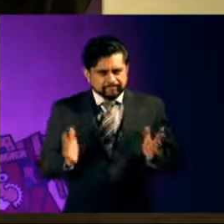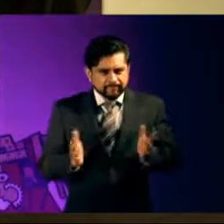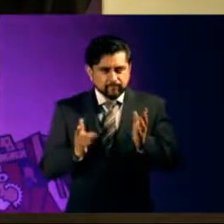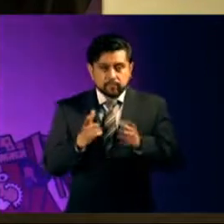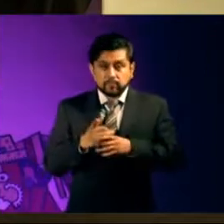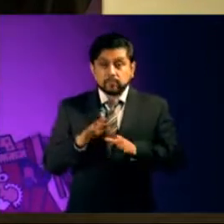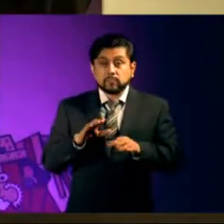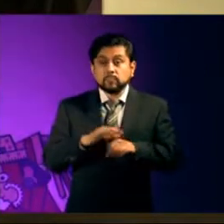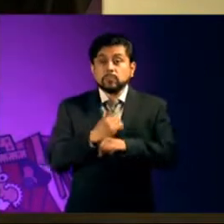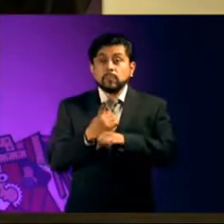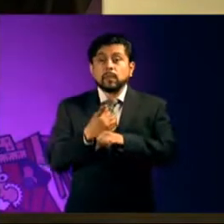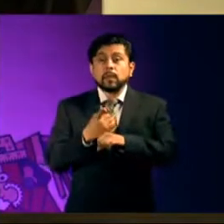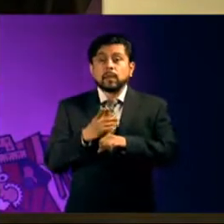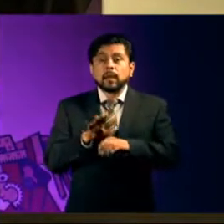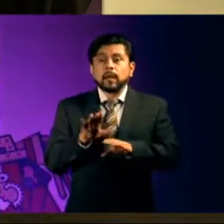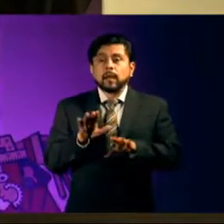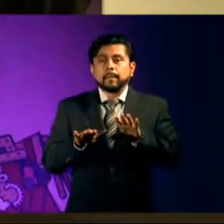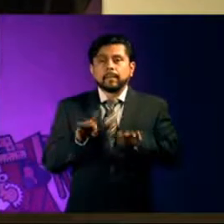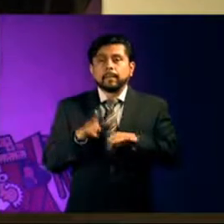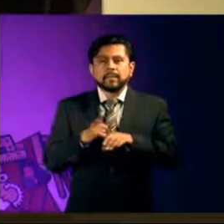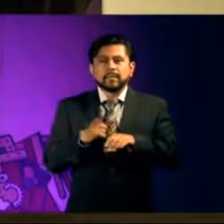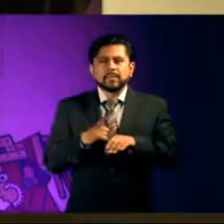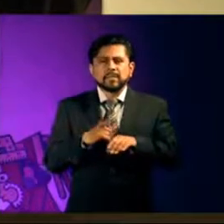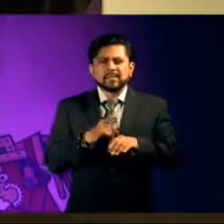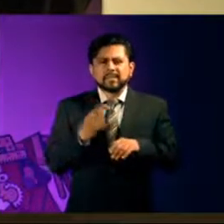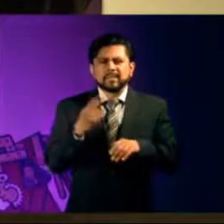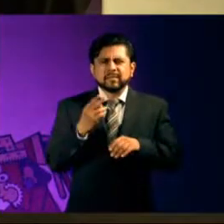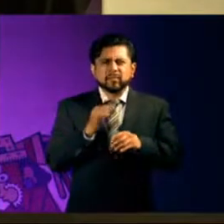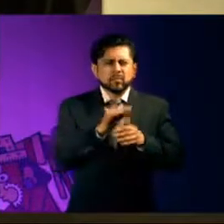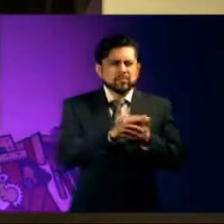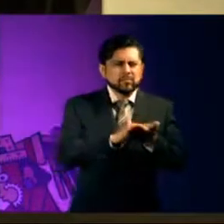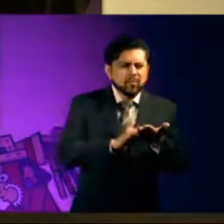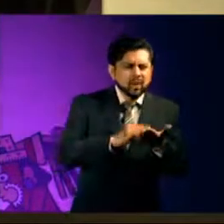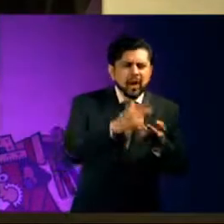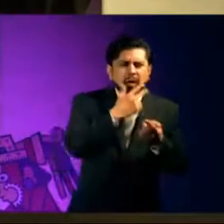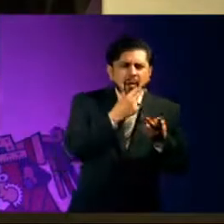género en referencia a hombres mujeres gays